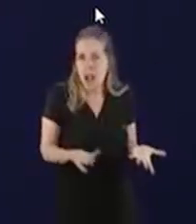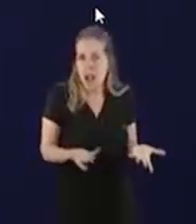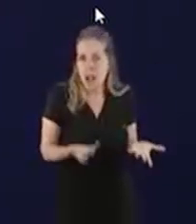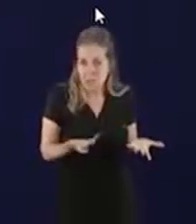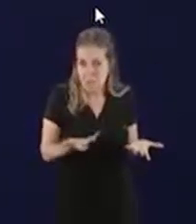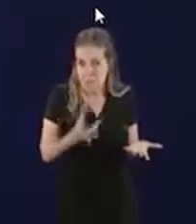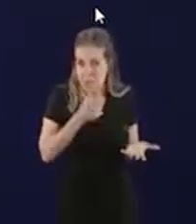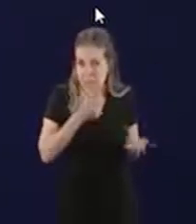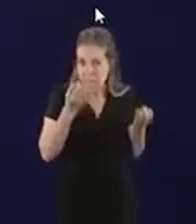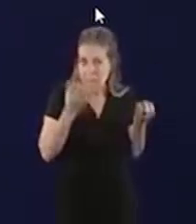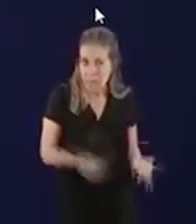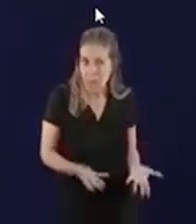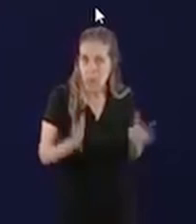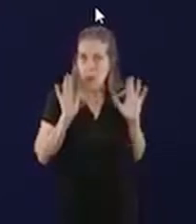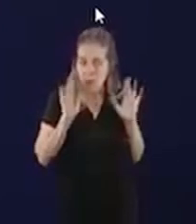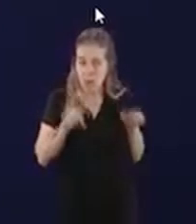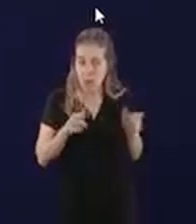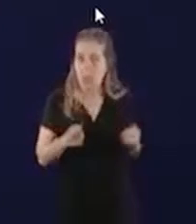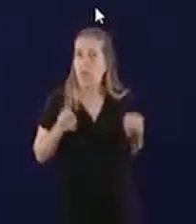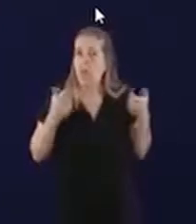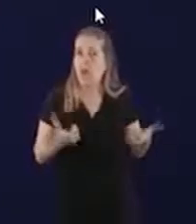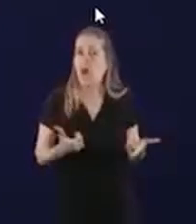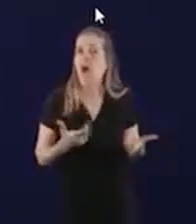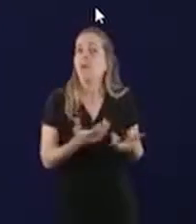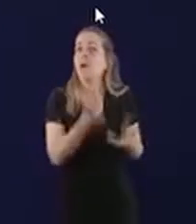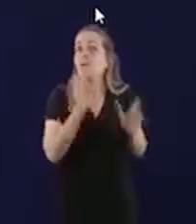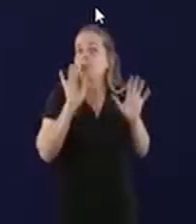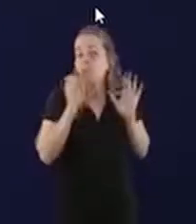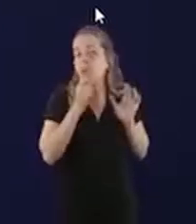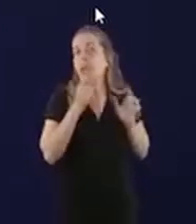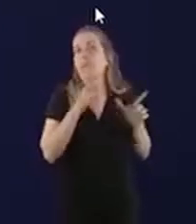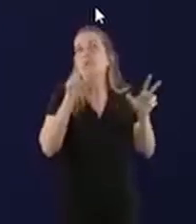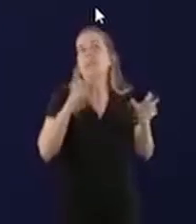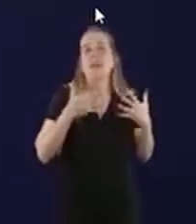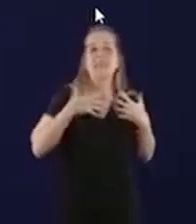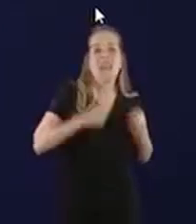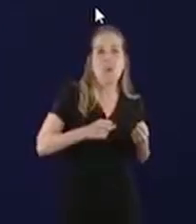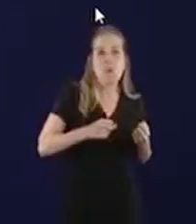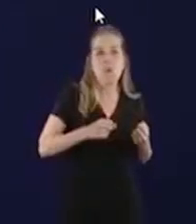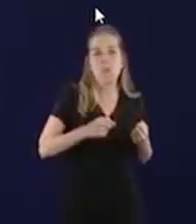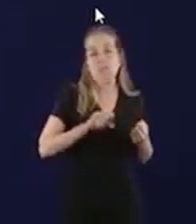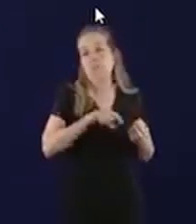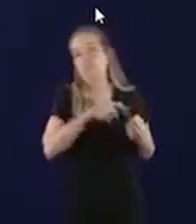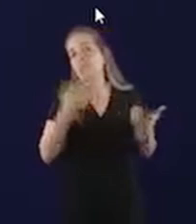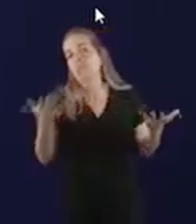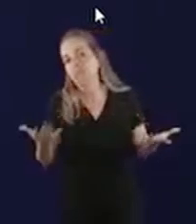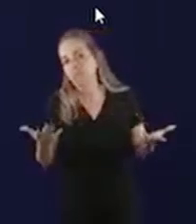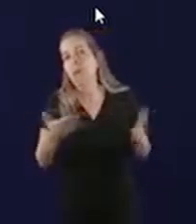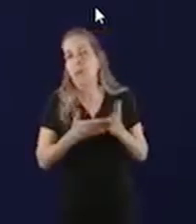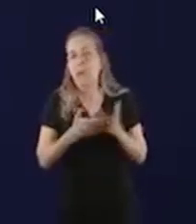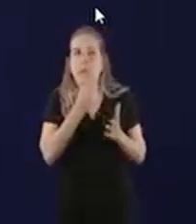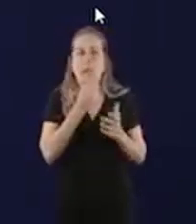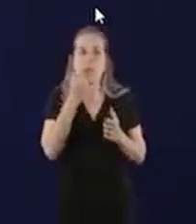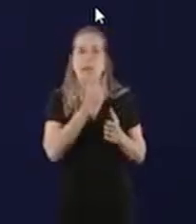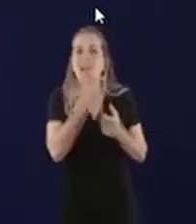posibilidad de elegir Y eso es lo que estamos est dando en ese ejemplo de salud probablemente haya haya otro montón como los medicamentos